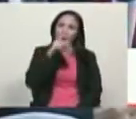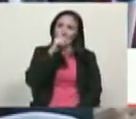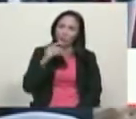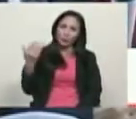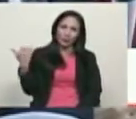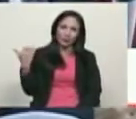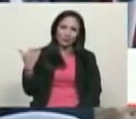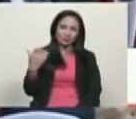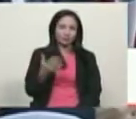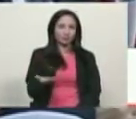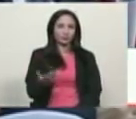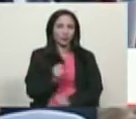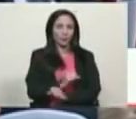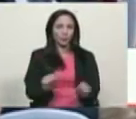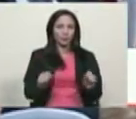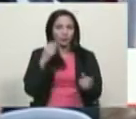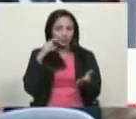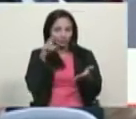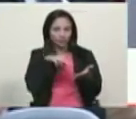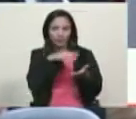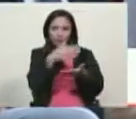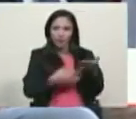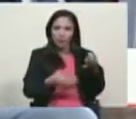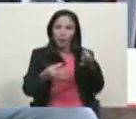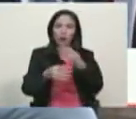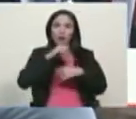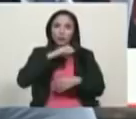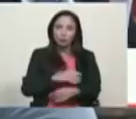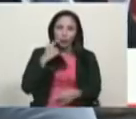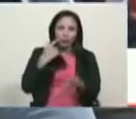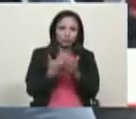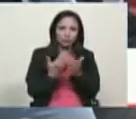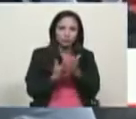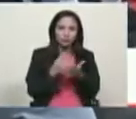acá, podrá ver la historia